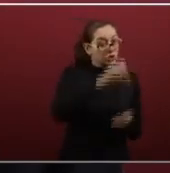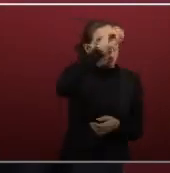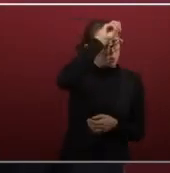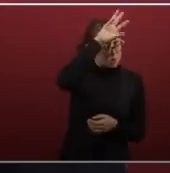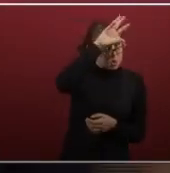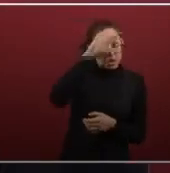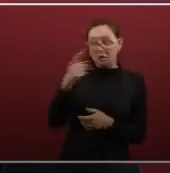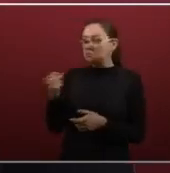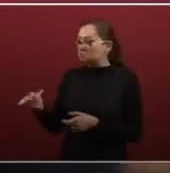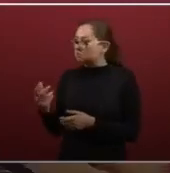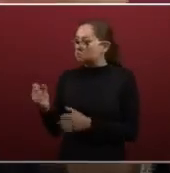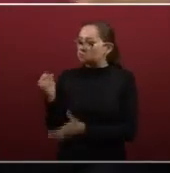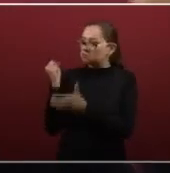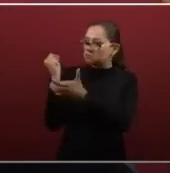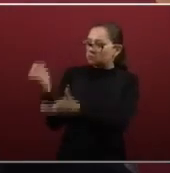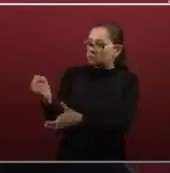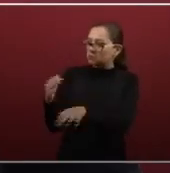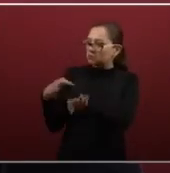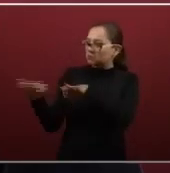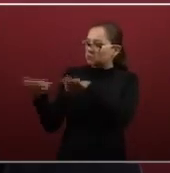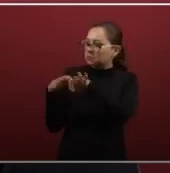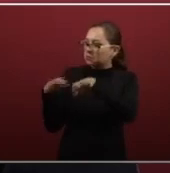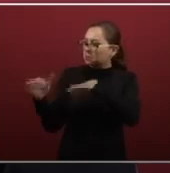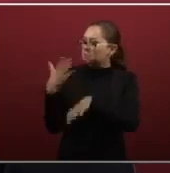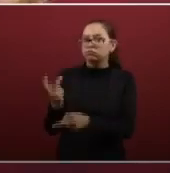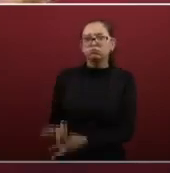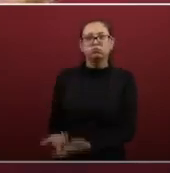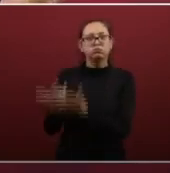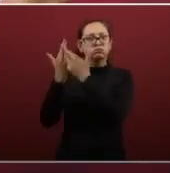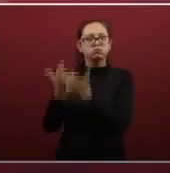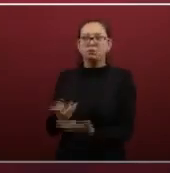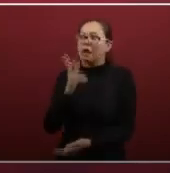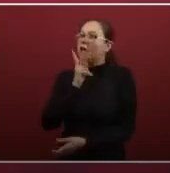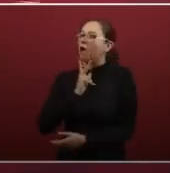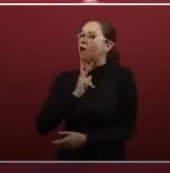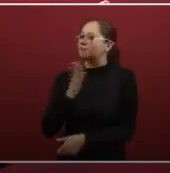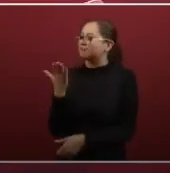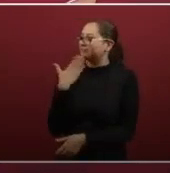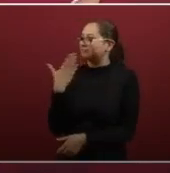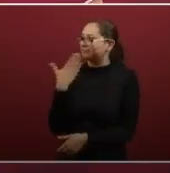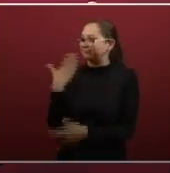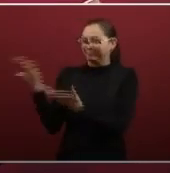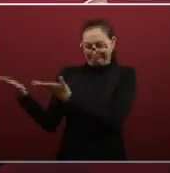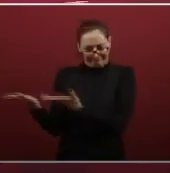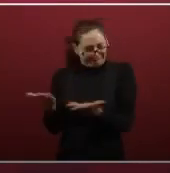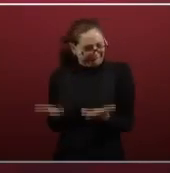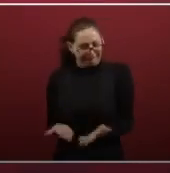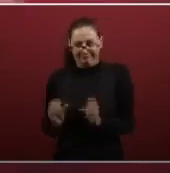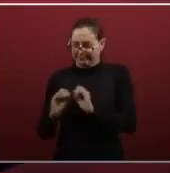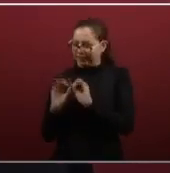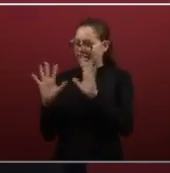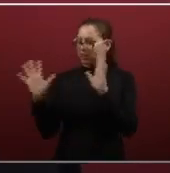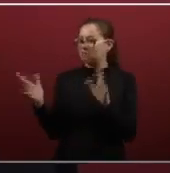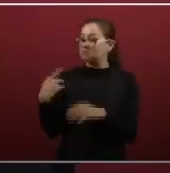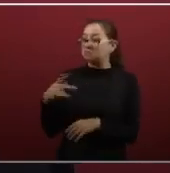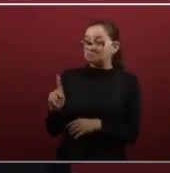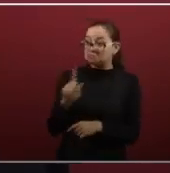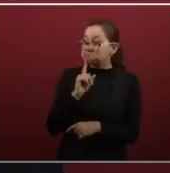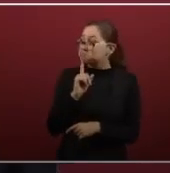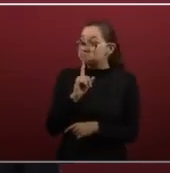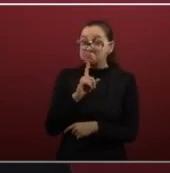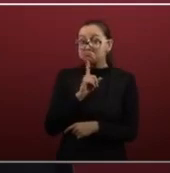petróleo bienvenidos pero si no hay inversión